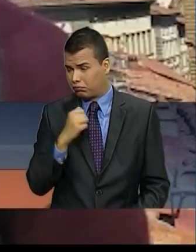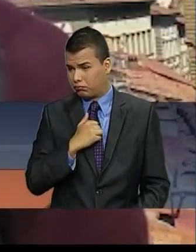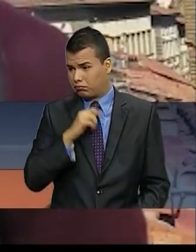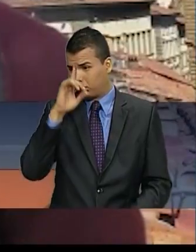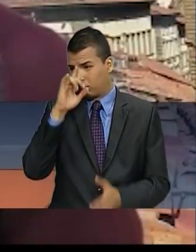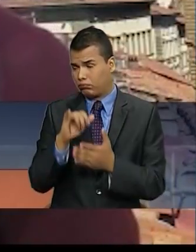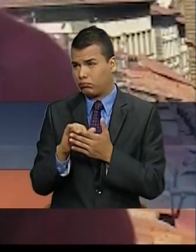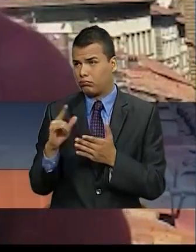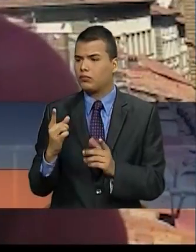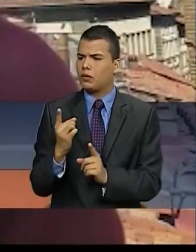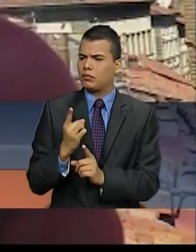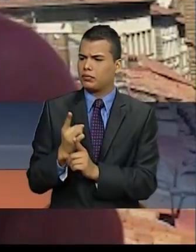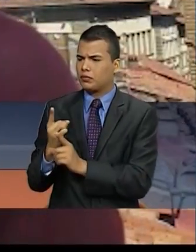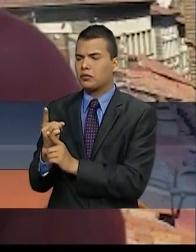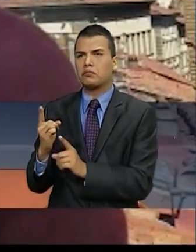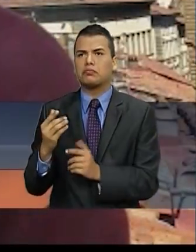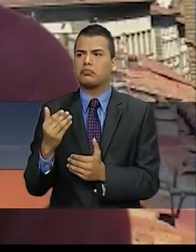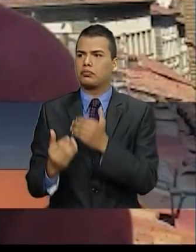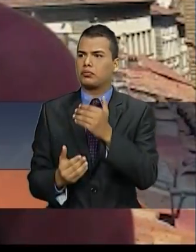estoy cumpliendo